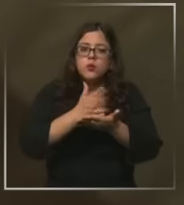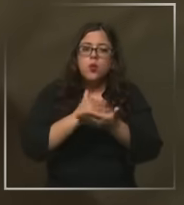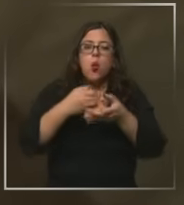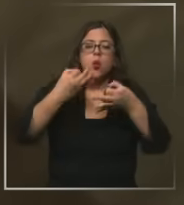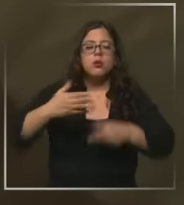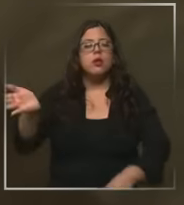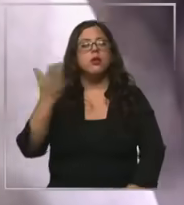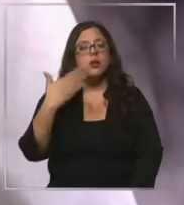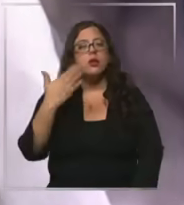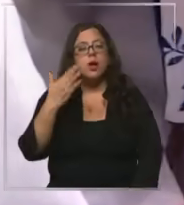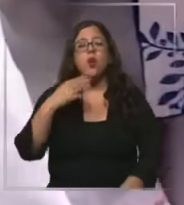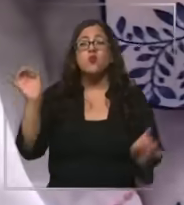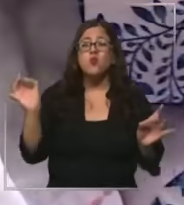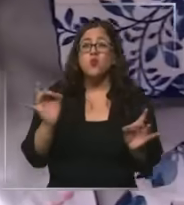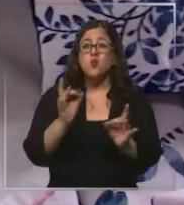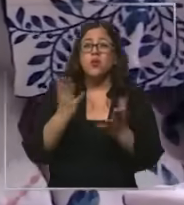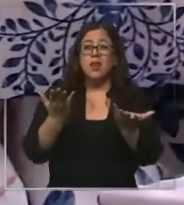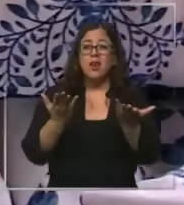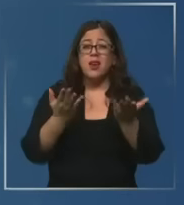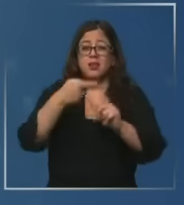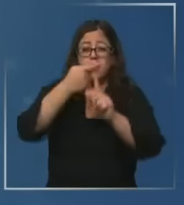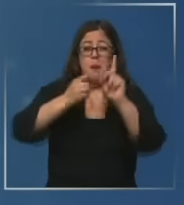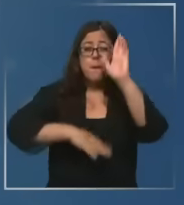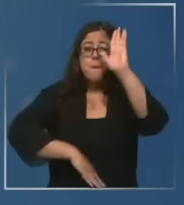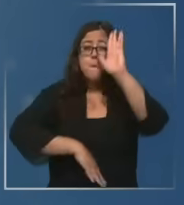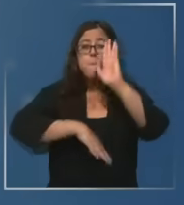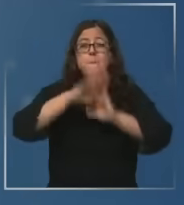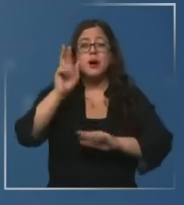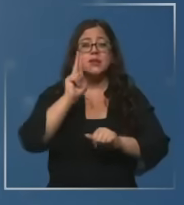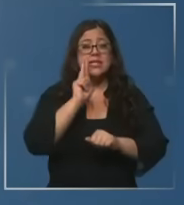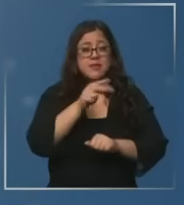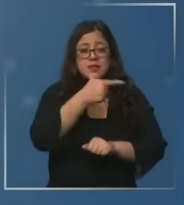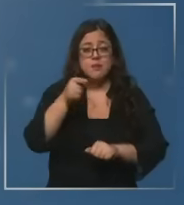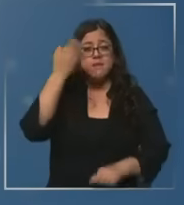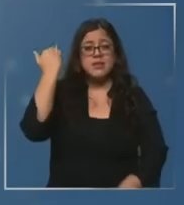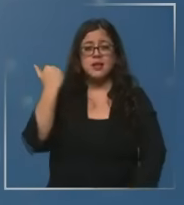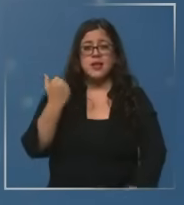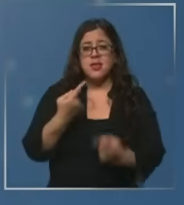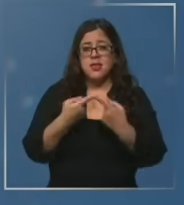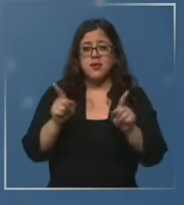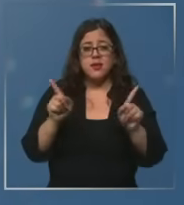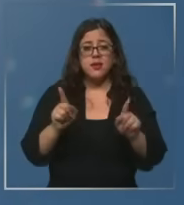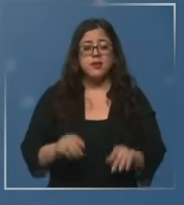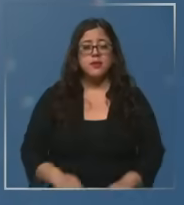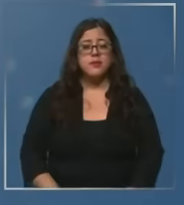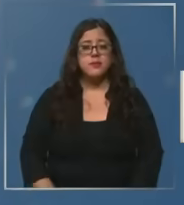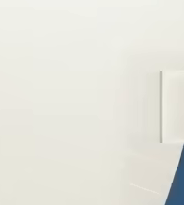ola de calor que podría superar las temperaturas que vimos la semana pasada.